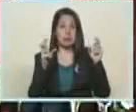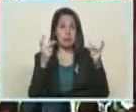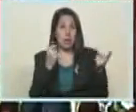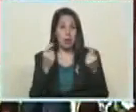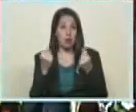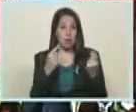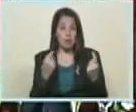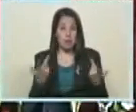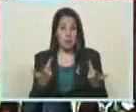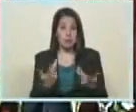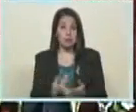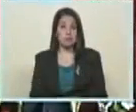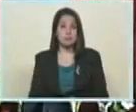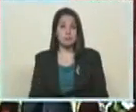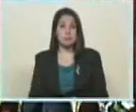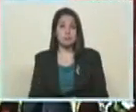economía,